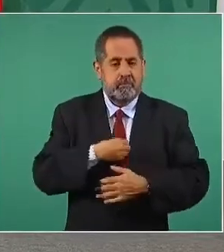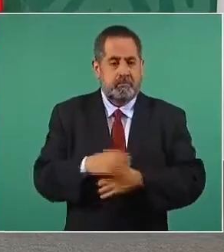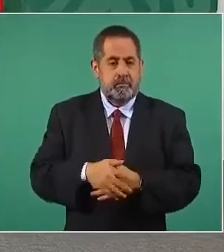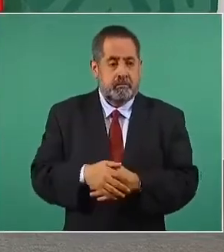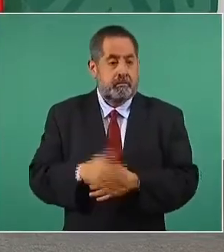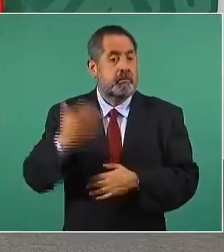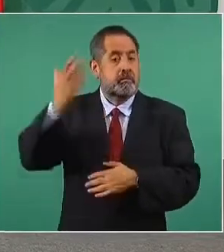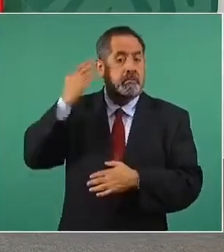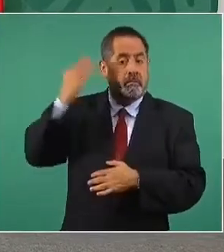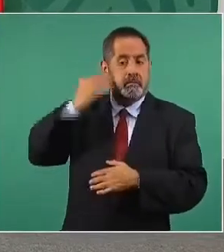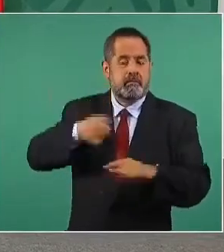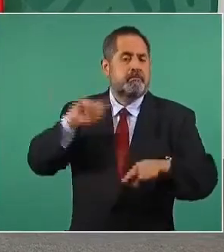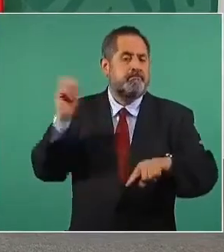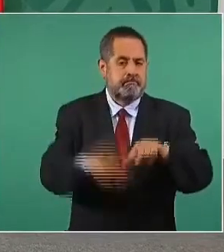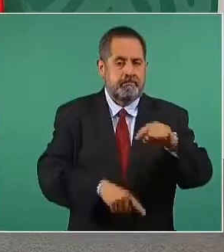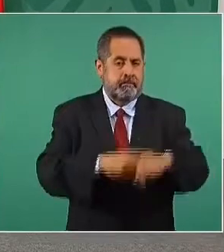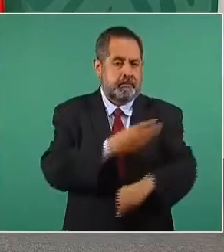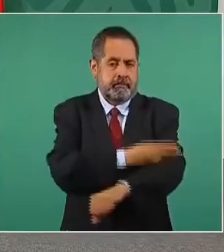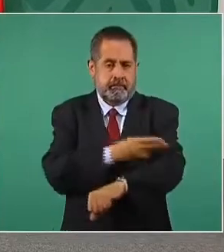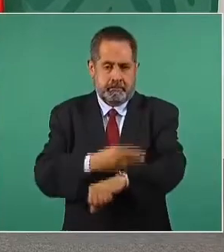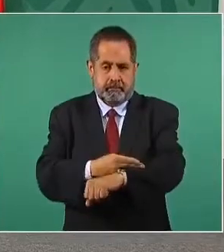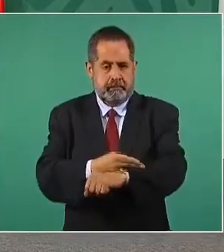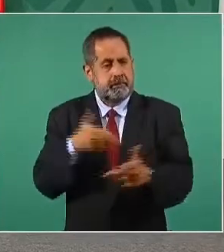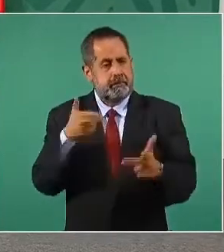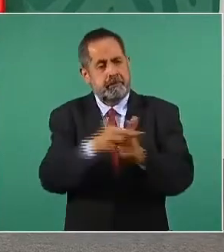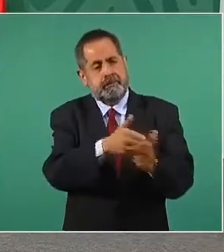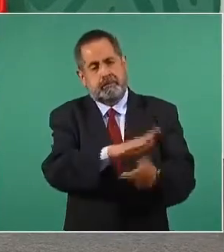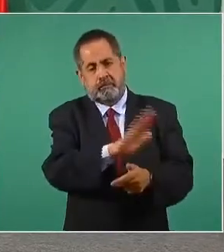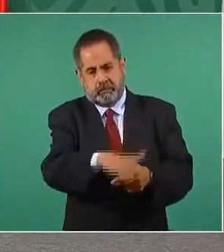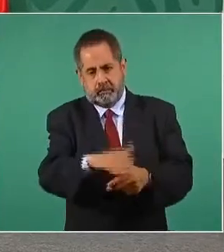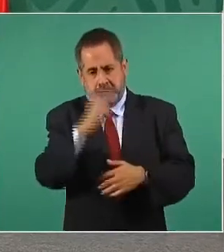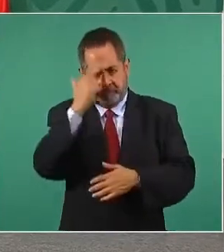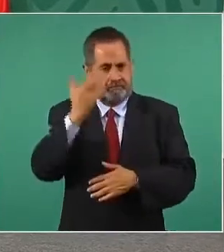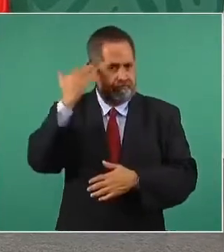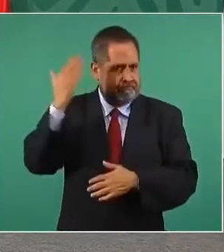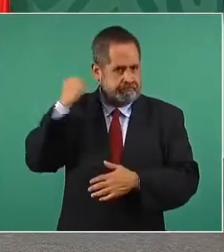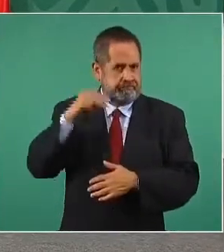Derrocaron a Madero y lo asesinaron